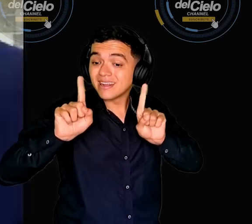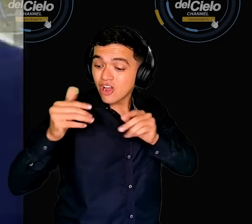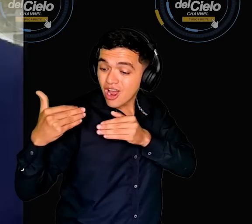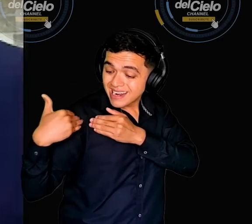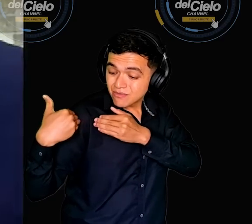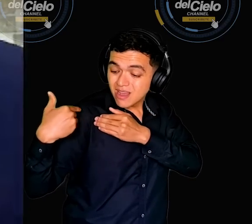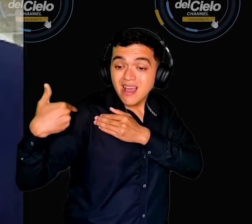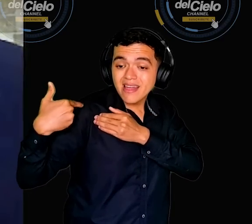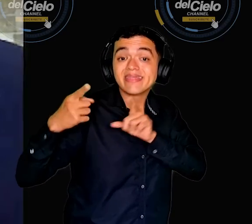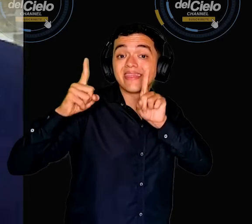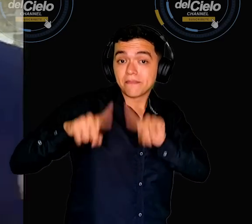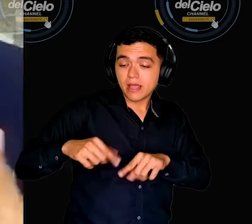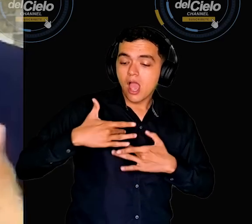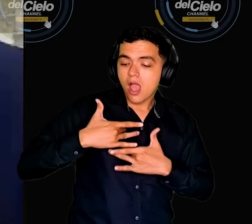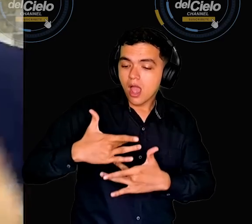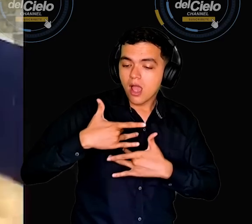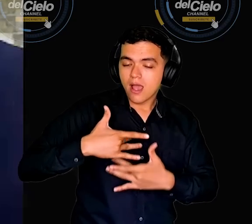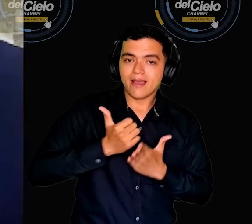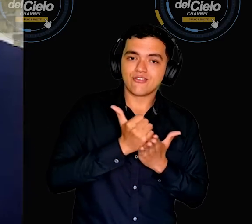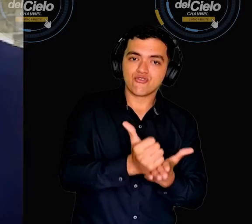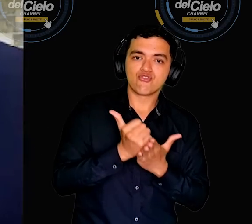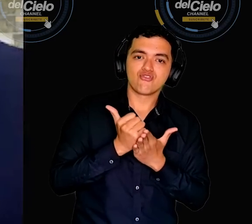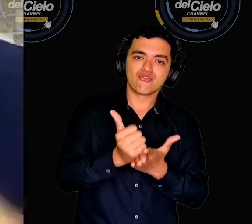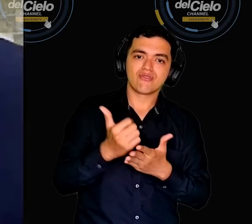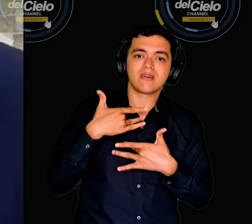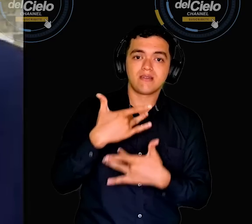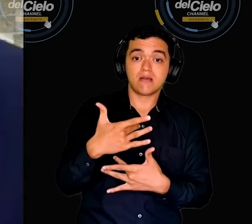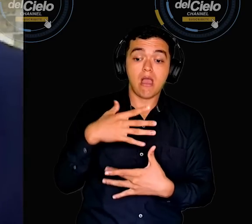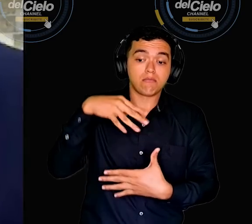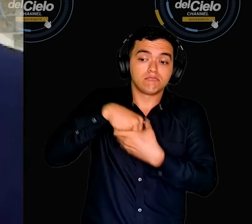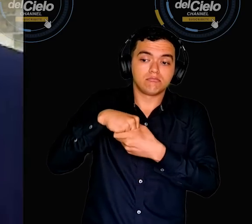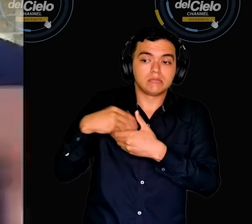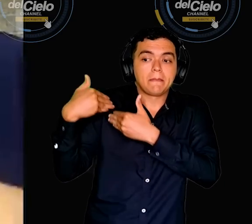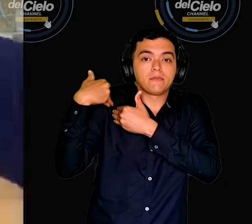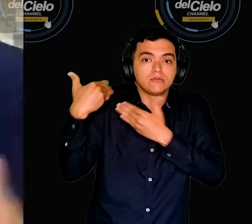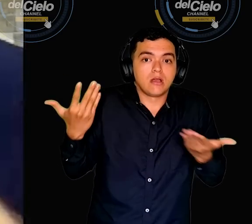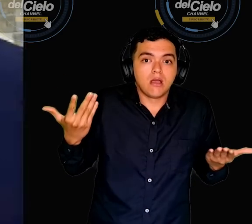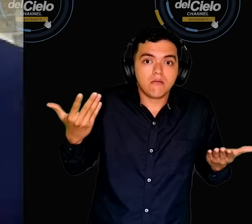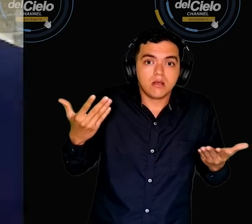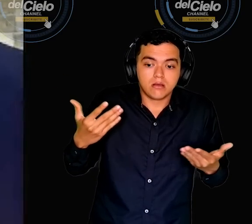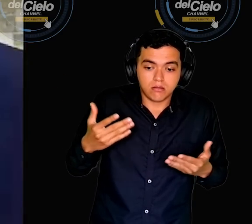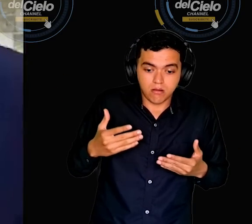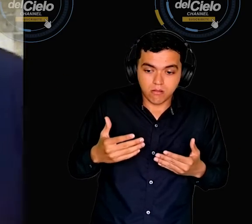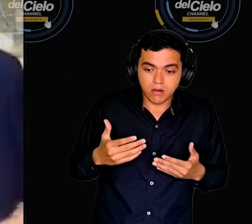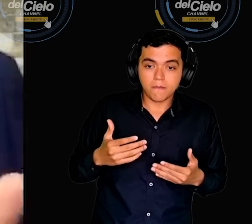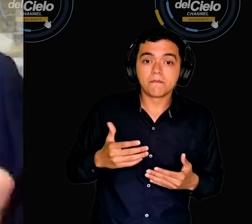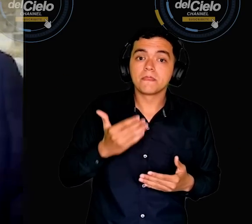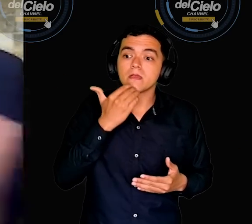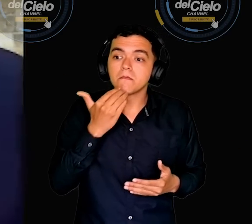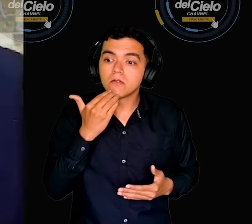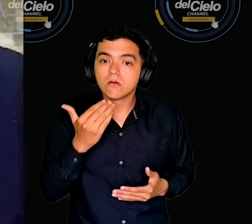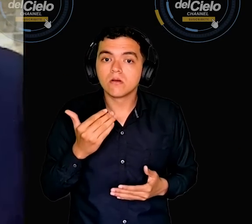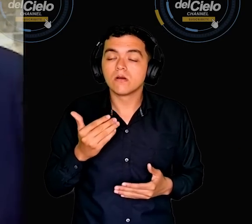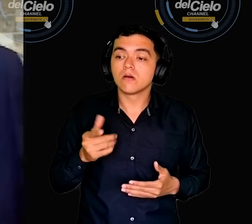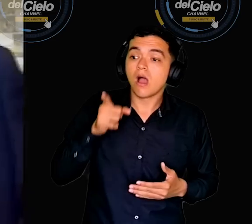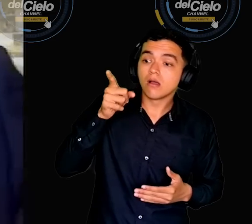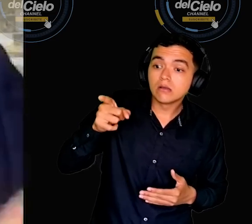tiene solidaridad. La Biblia dice, dos son mejores que uno. Y enseguida te explica por